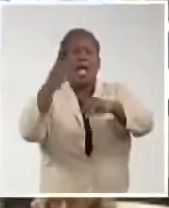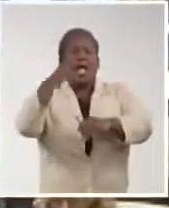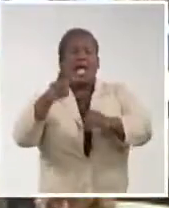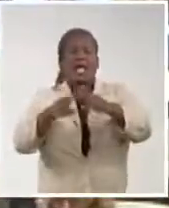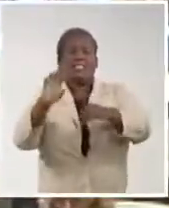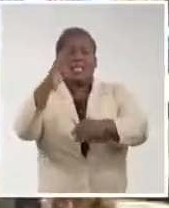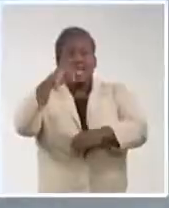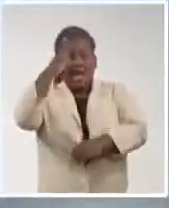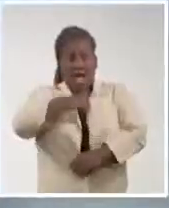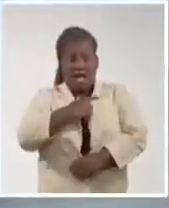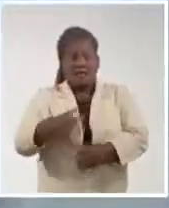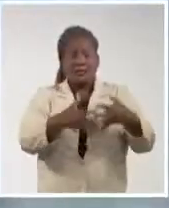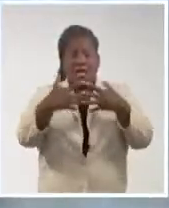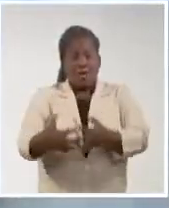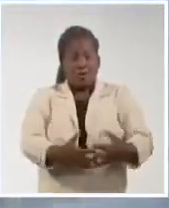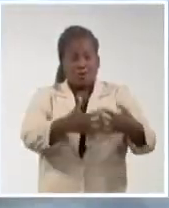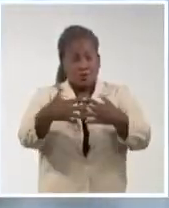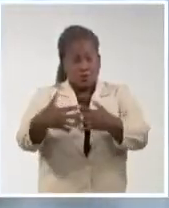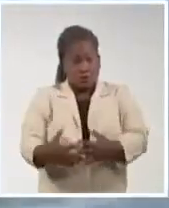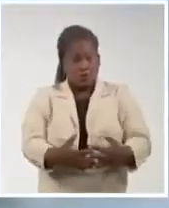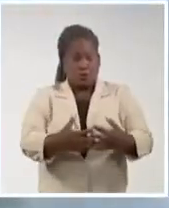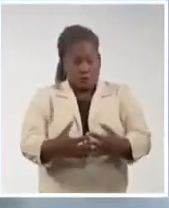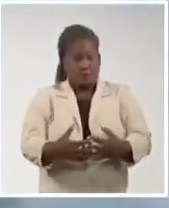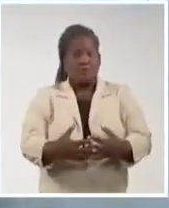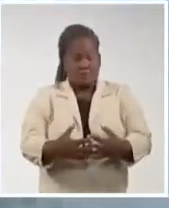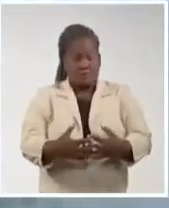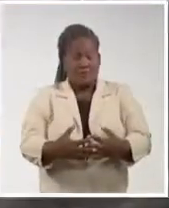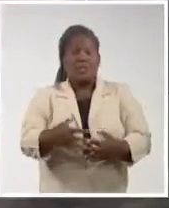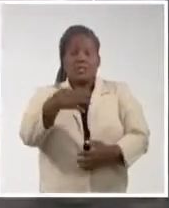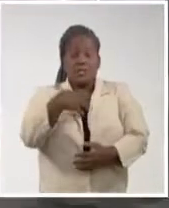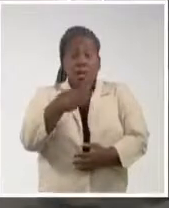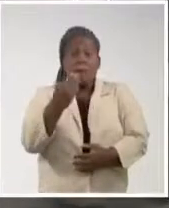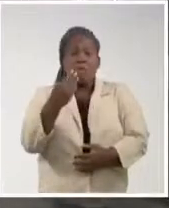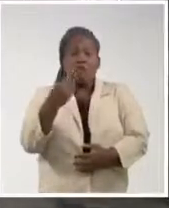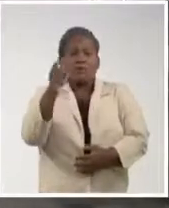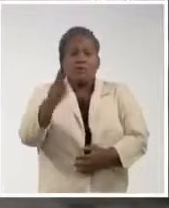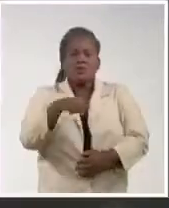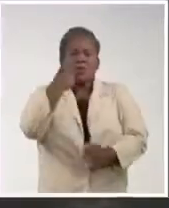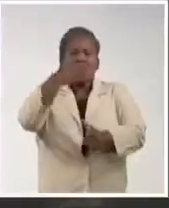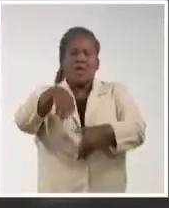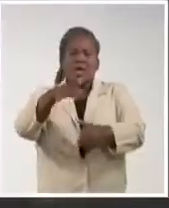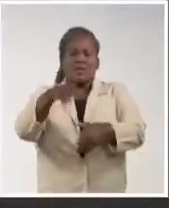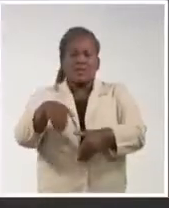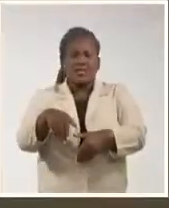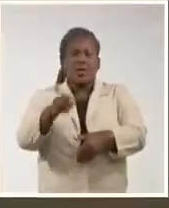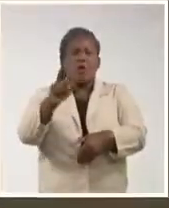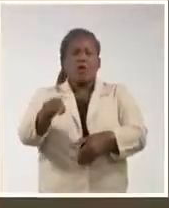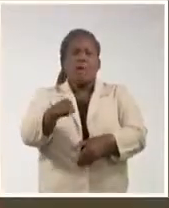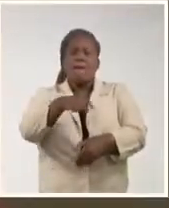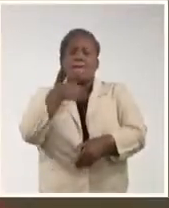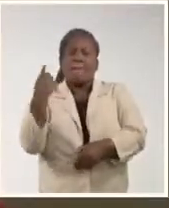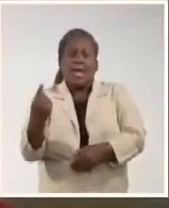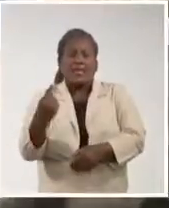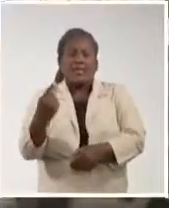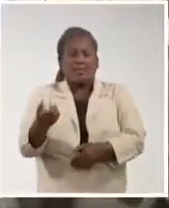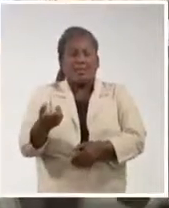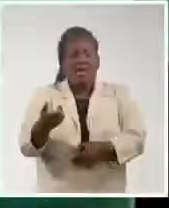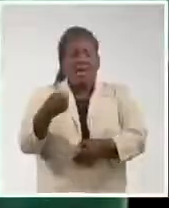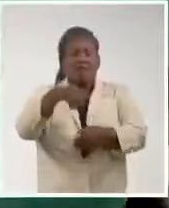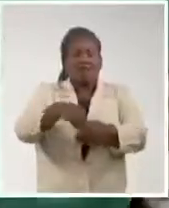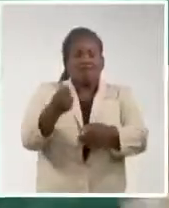Nueva Orleans, en Estados Unidos, que dejó miles de fallecidos y millonarias pérdidas. Su actual